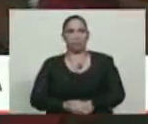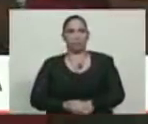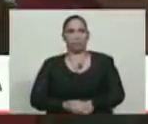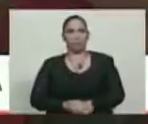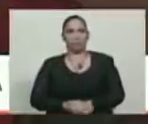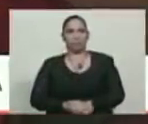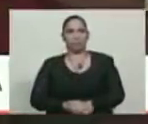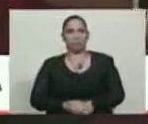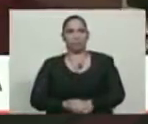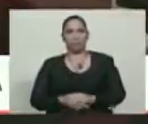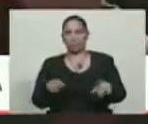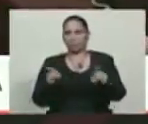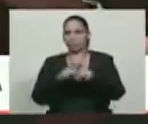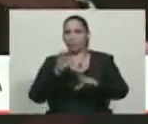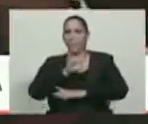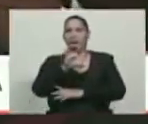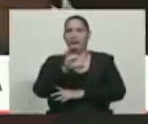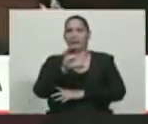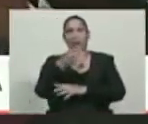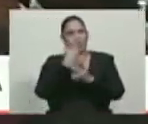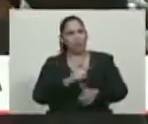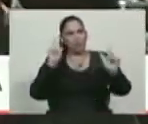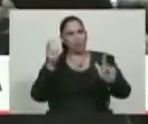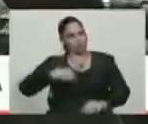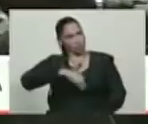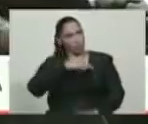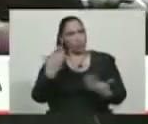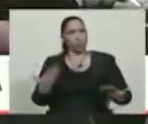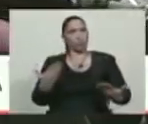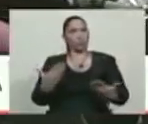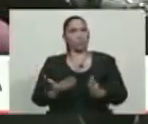Somos la patria de los libertadores.